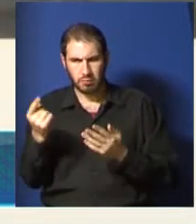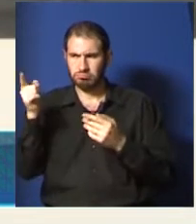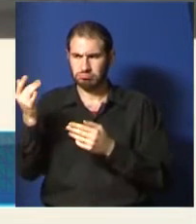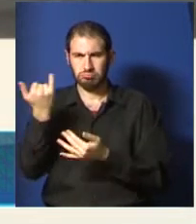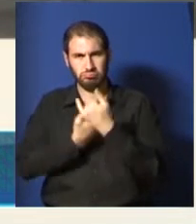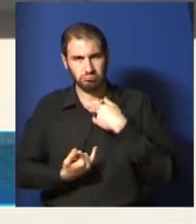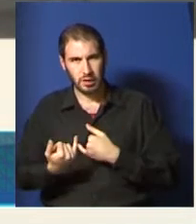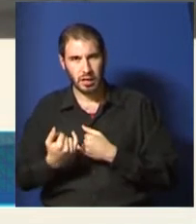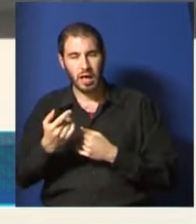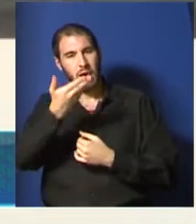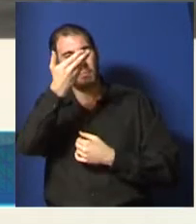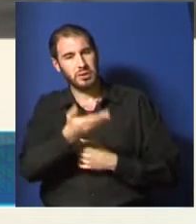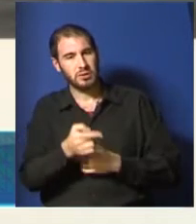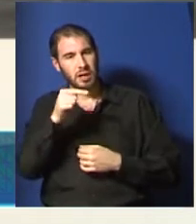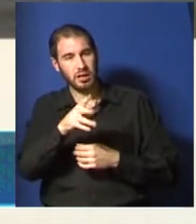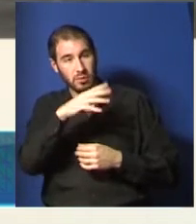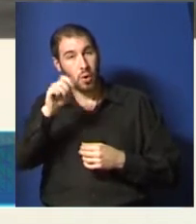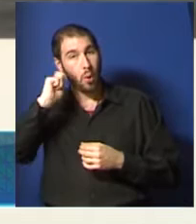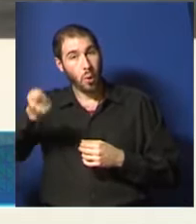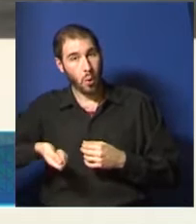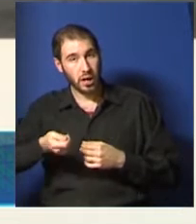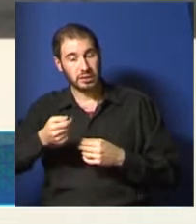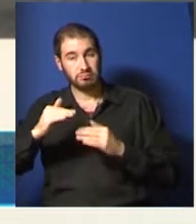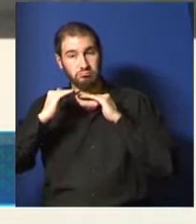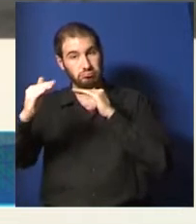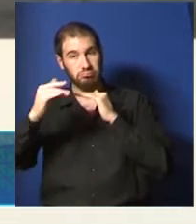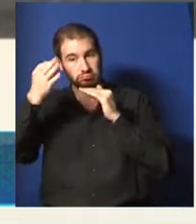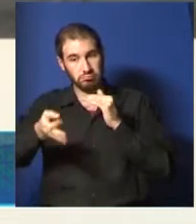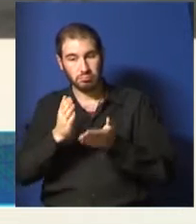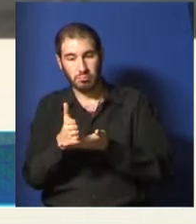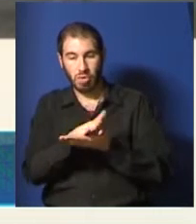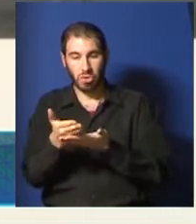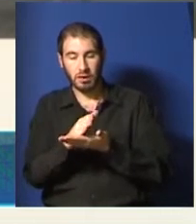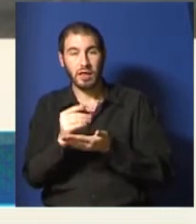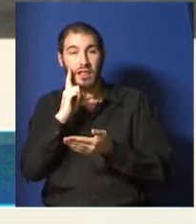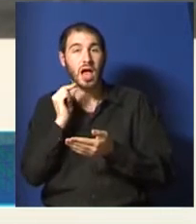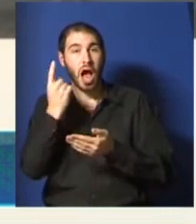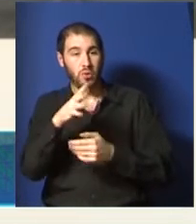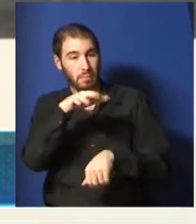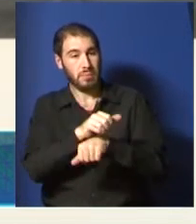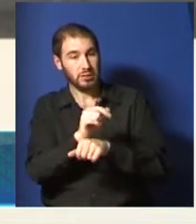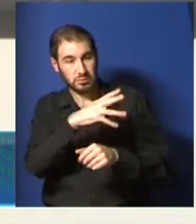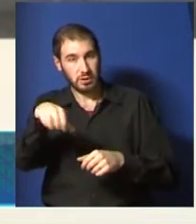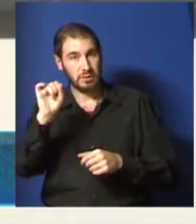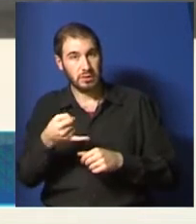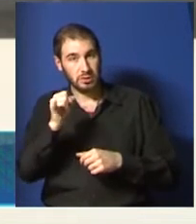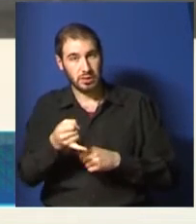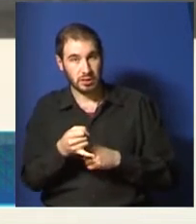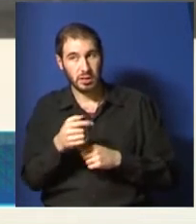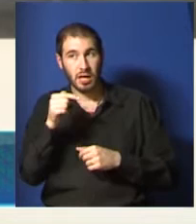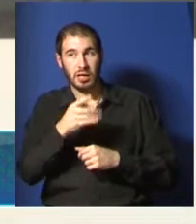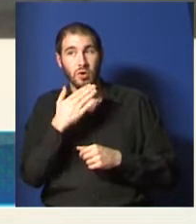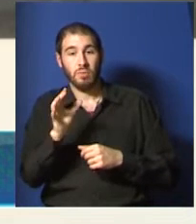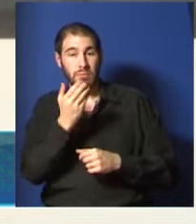la persona debe ser llevada ante un juez imparcial dentro de las 24 horas de su detención. Y esto lo cumplen